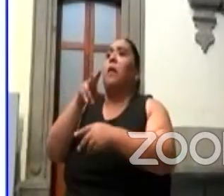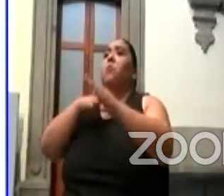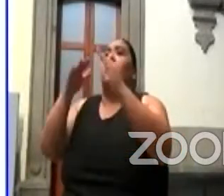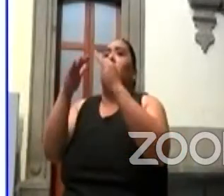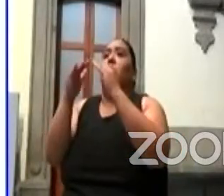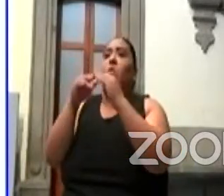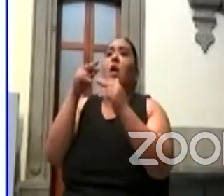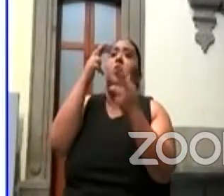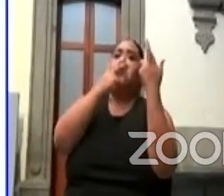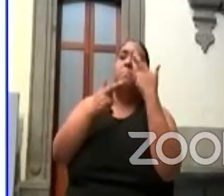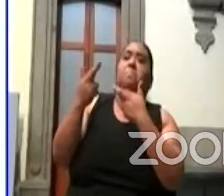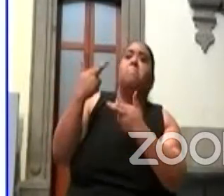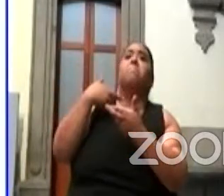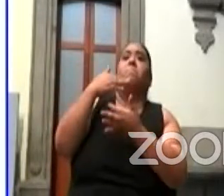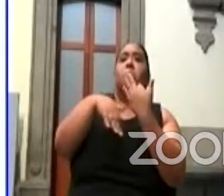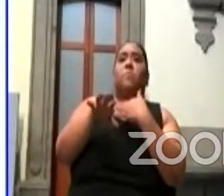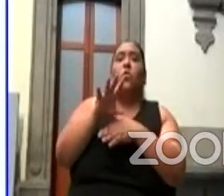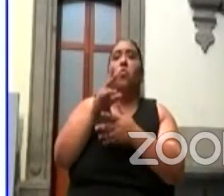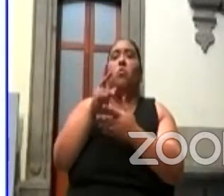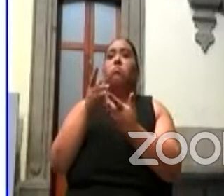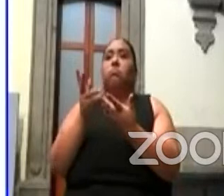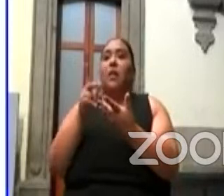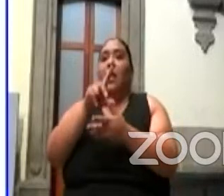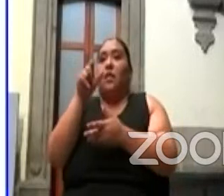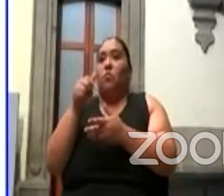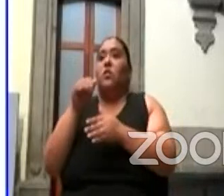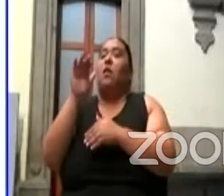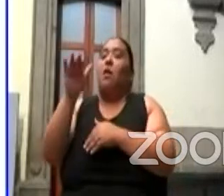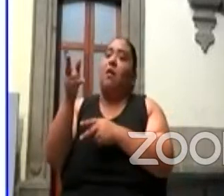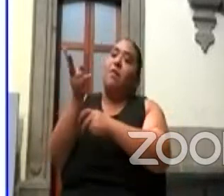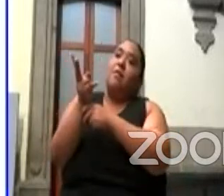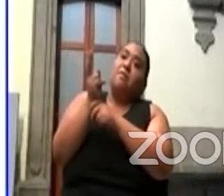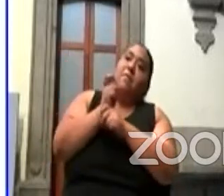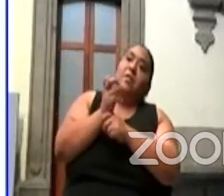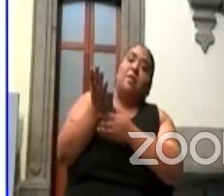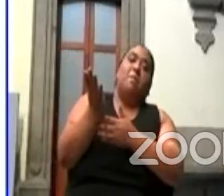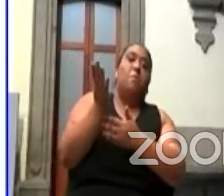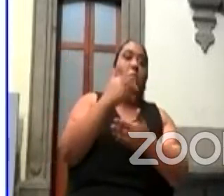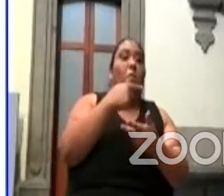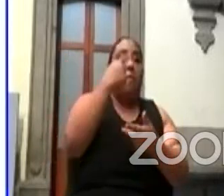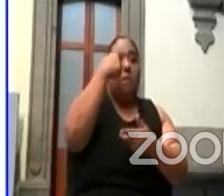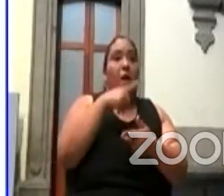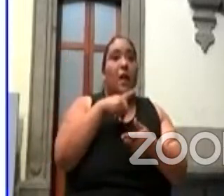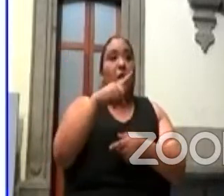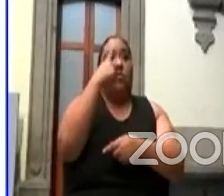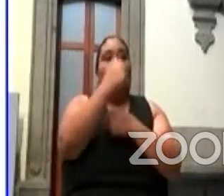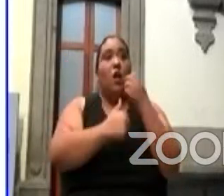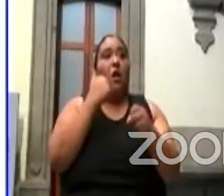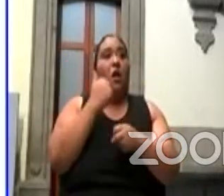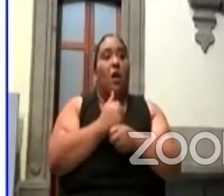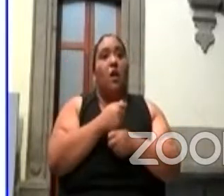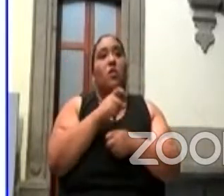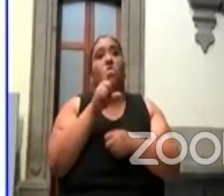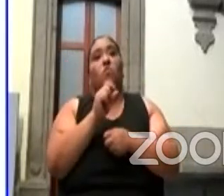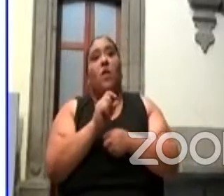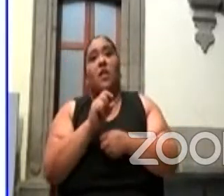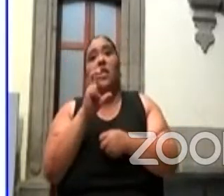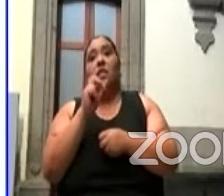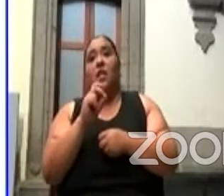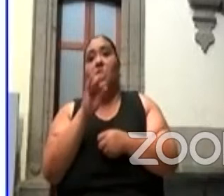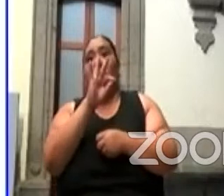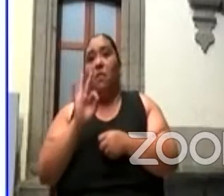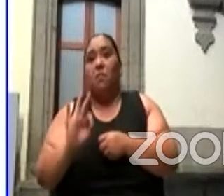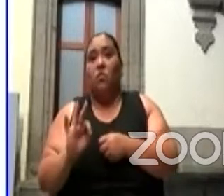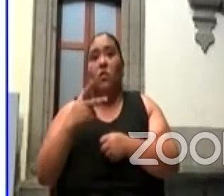y pues que los incitamos a que por lo menos en un año, un 20, 30, 40% hagan